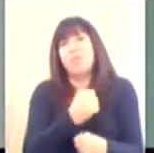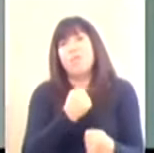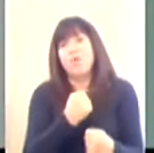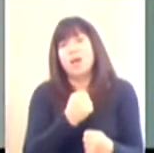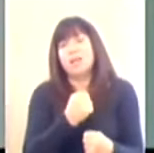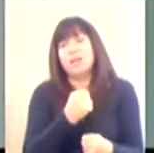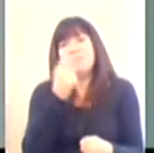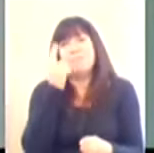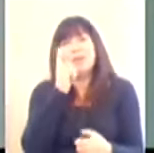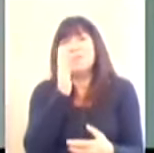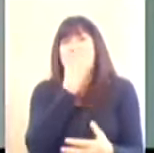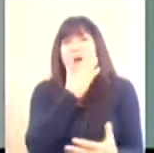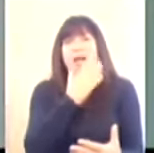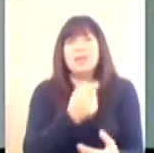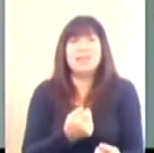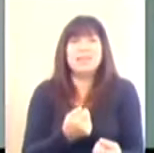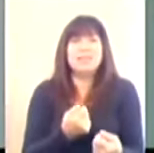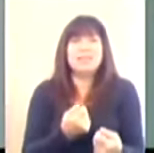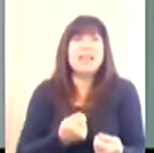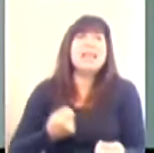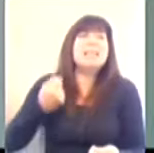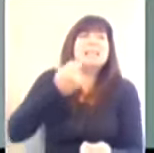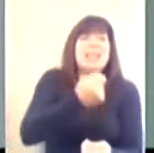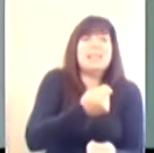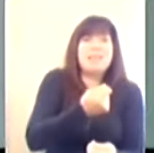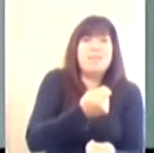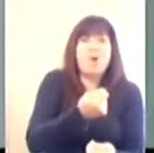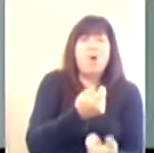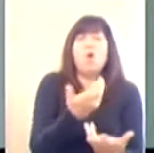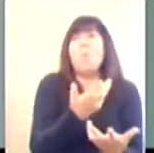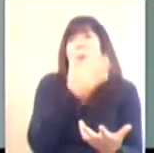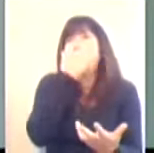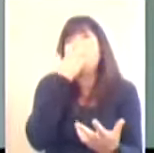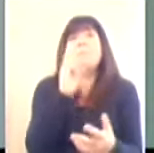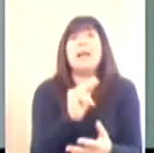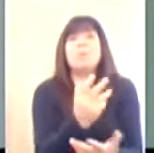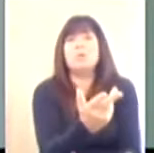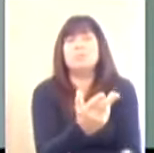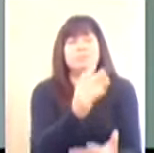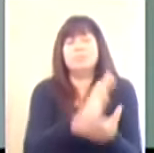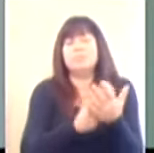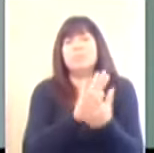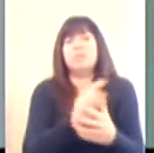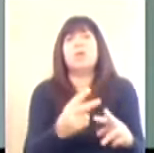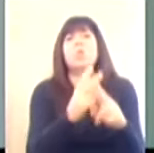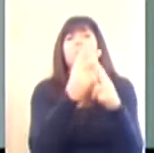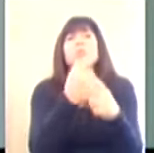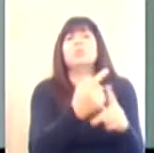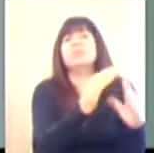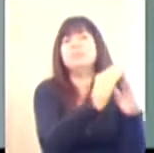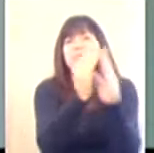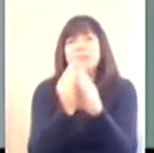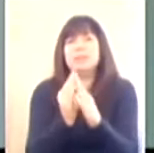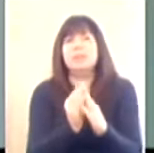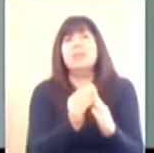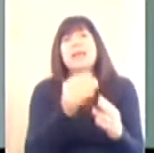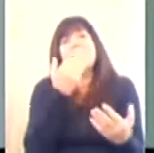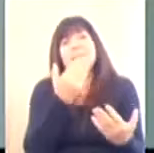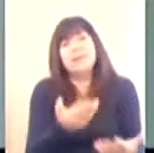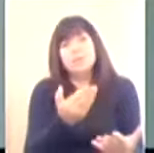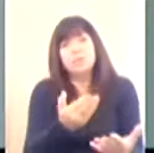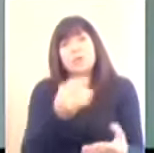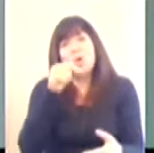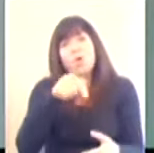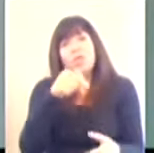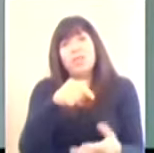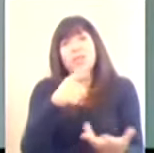exista ese incentivo. La parte buena de la historia es que hoy día nuestras políticas habitacionales permiten que el sector privado se involucre